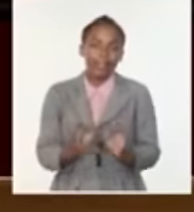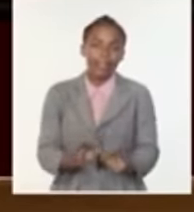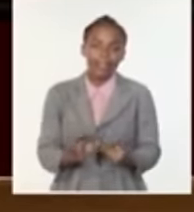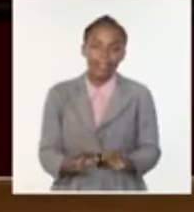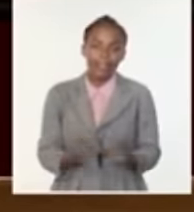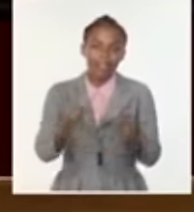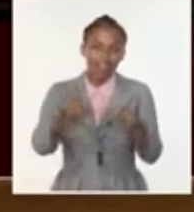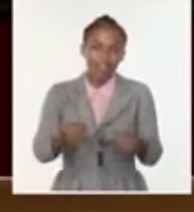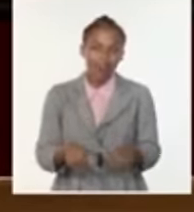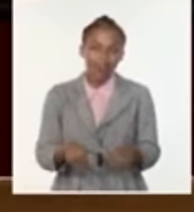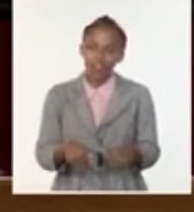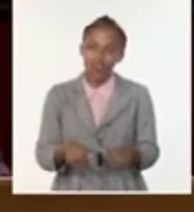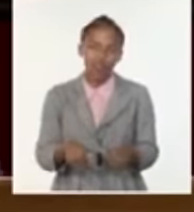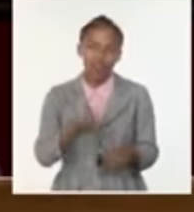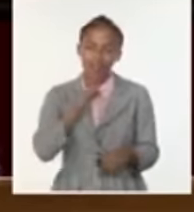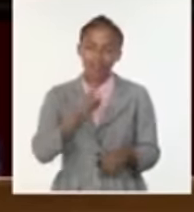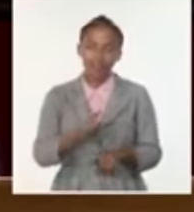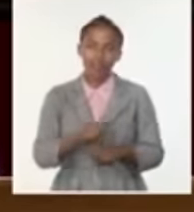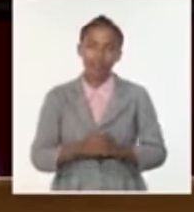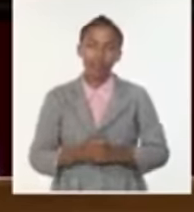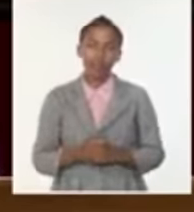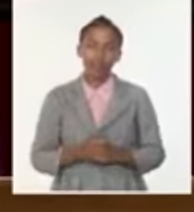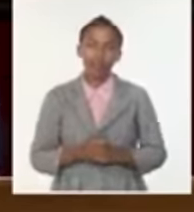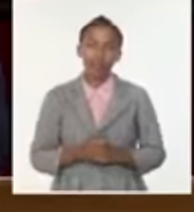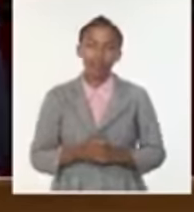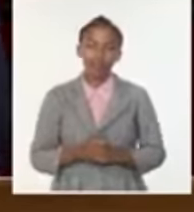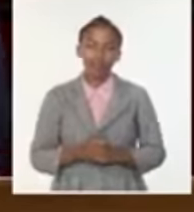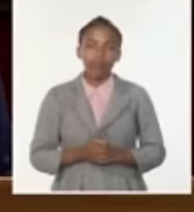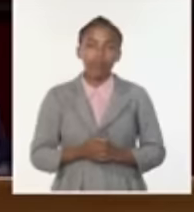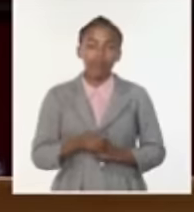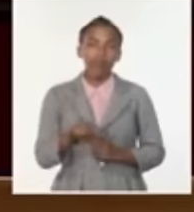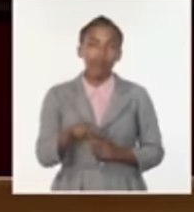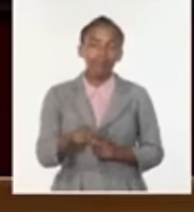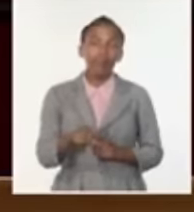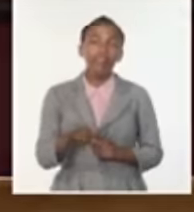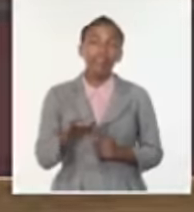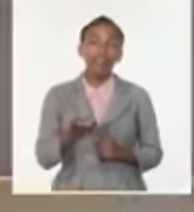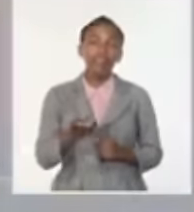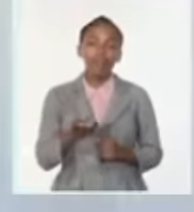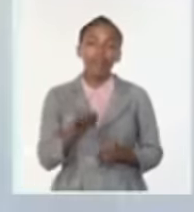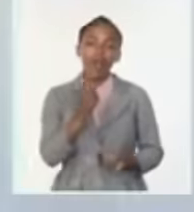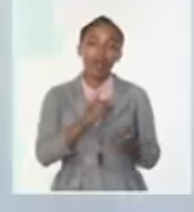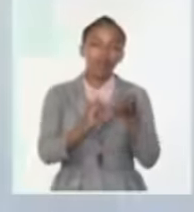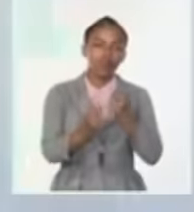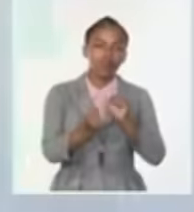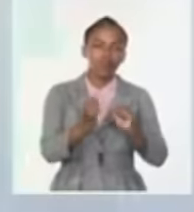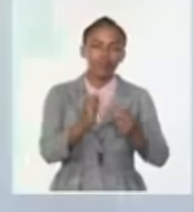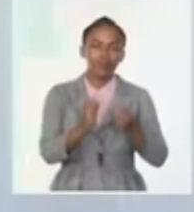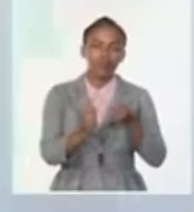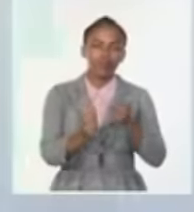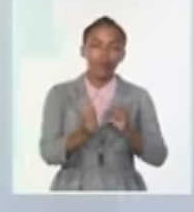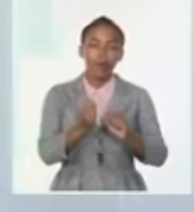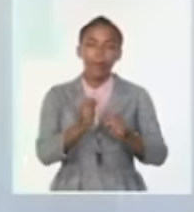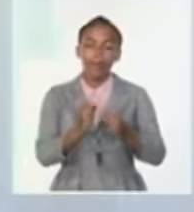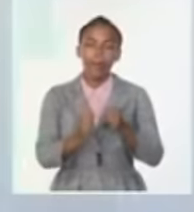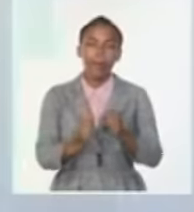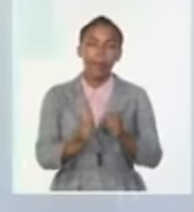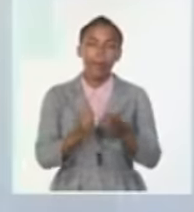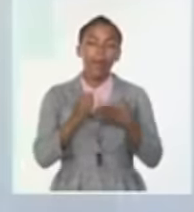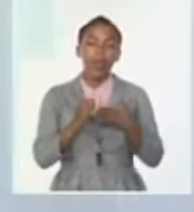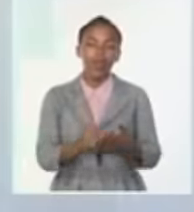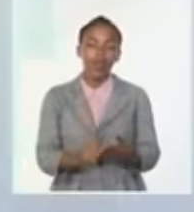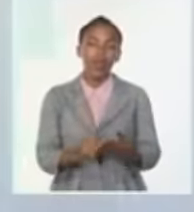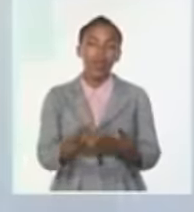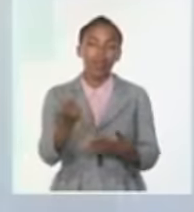en día. Ante esta tendencia se establecieron regulaciones para también acotar la ganancia. Es otra norma que se